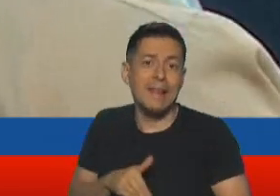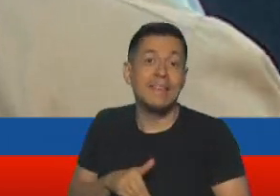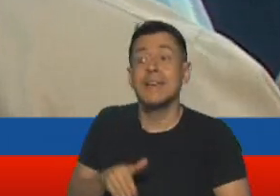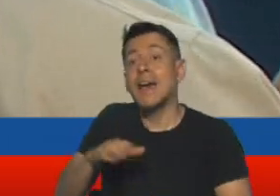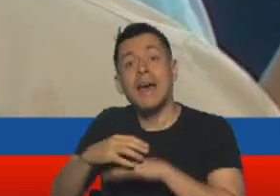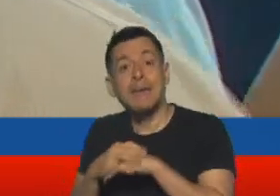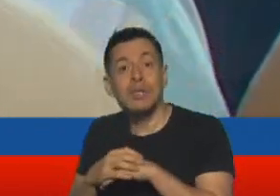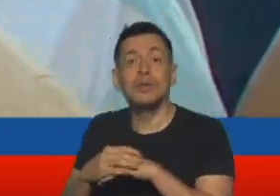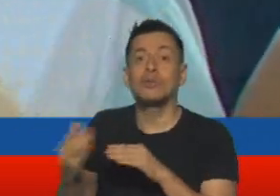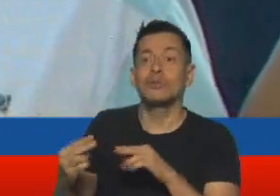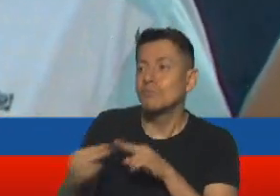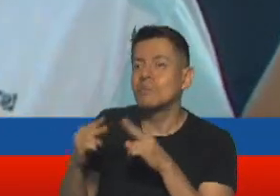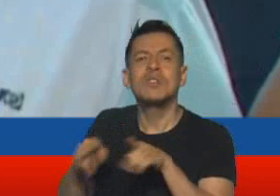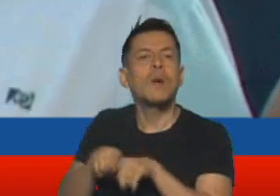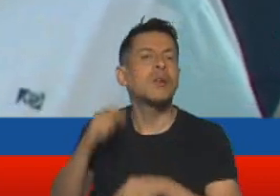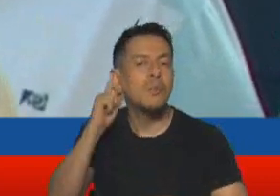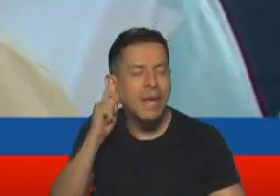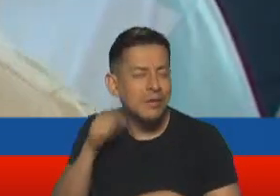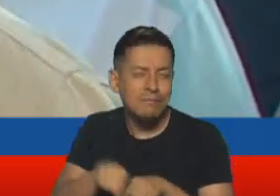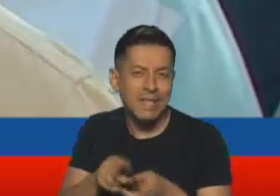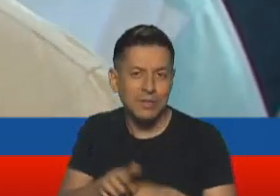de amigos. Está bien, pero vamos a pelear un poquito, vamos a pelear un poquito.